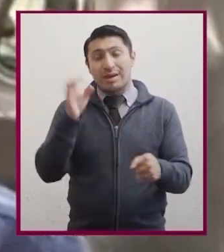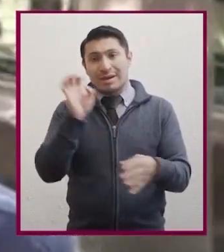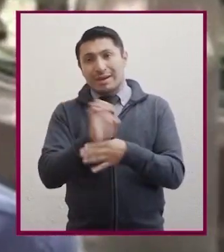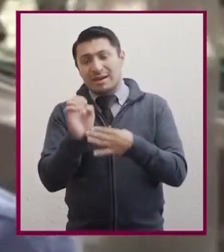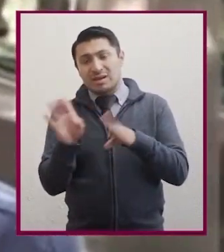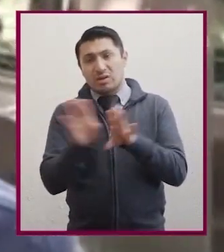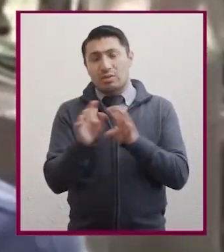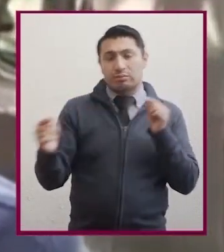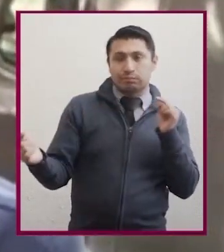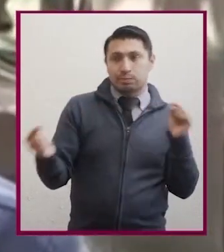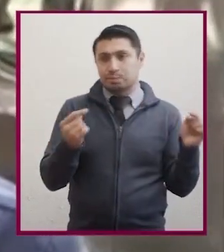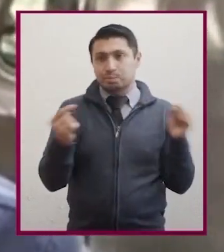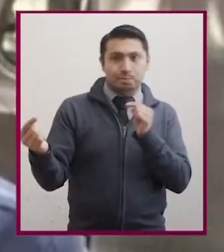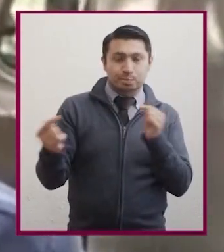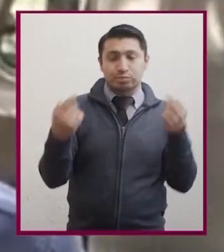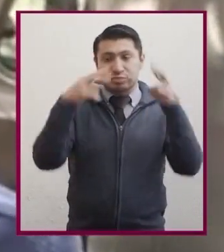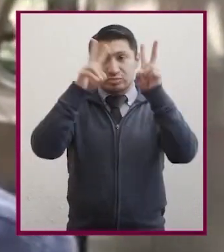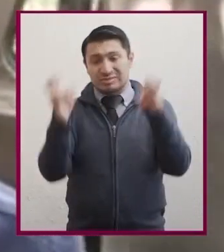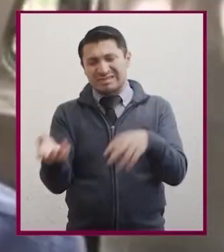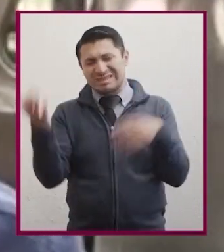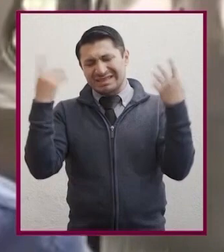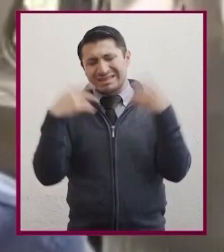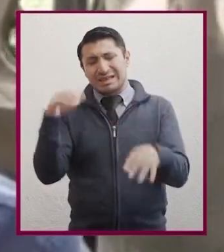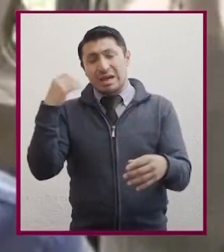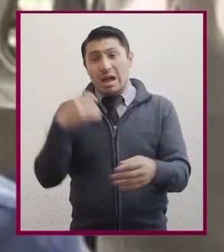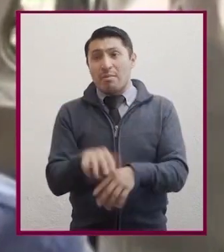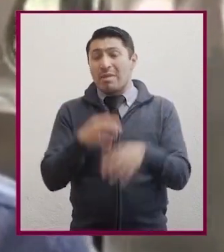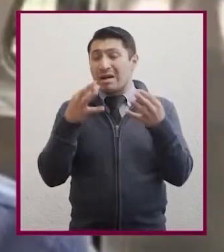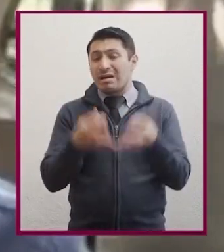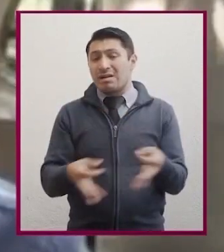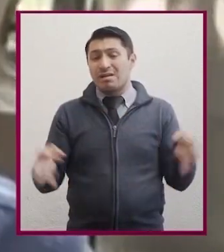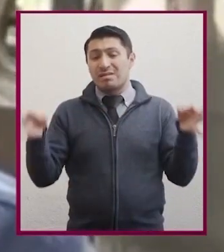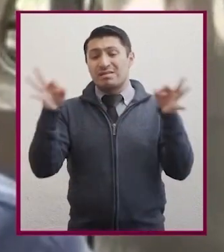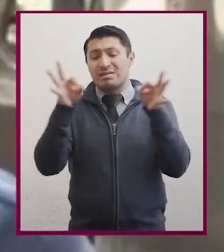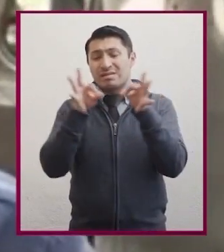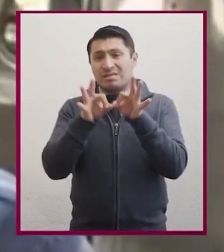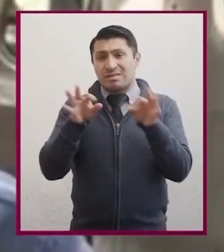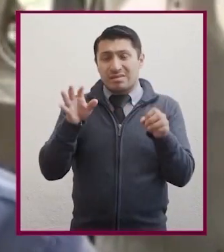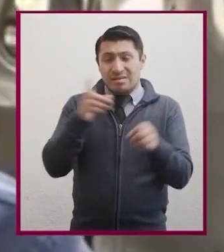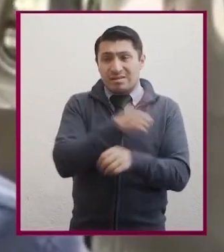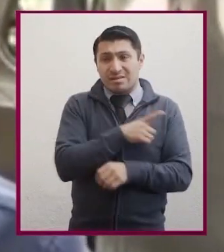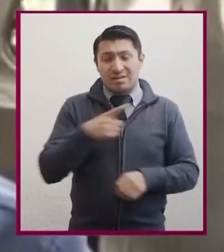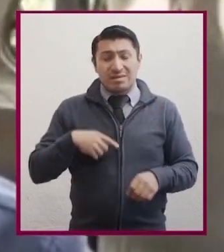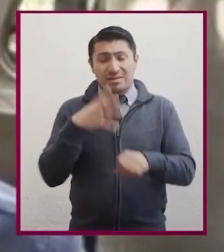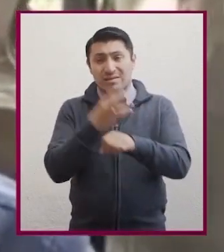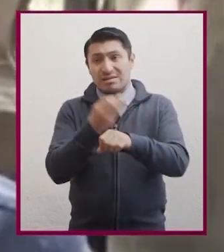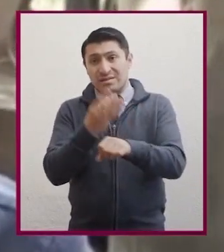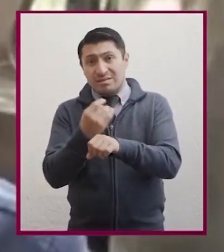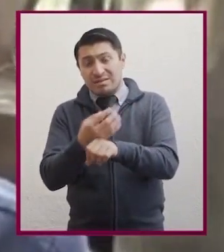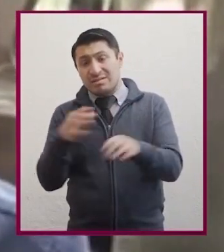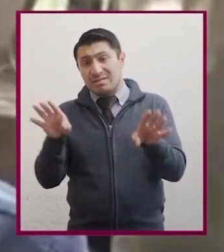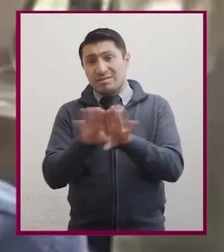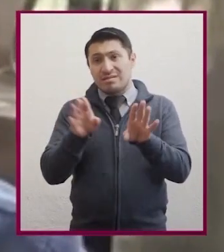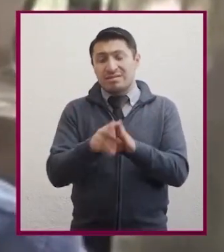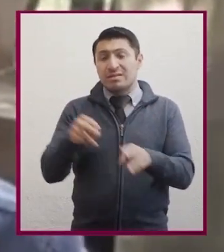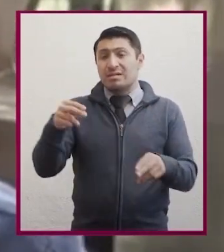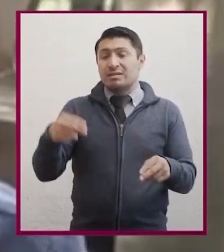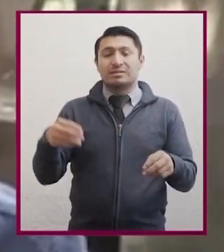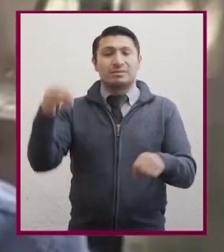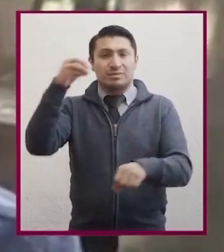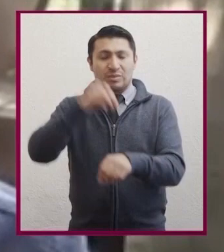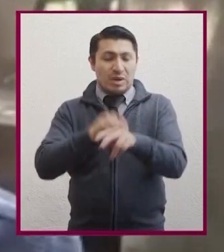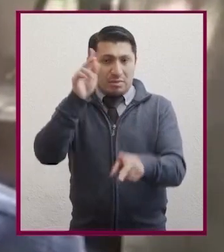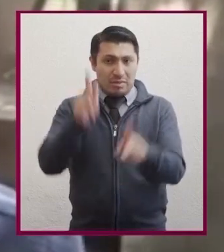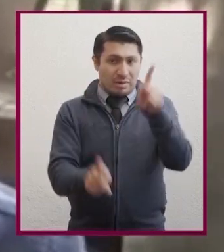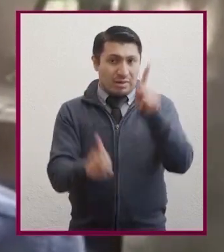prejuzgando sobre uno de los temas de fondo más delicados que se tienen que resolver mediante una negociación